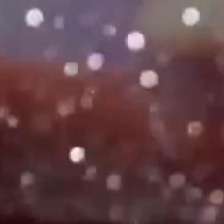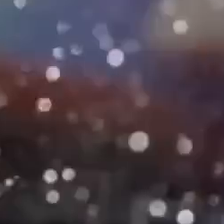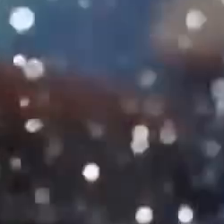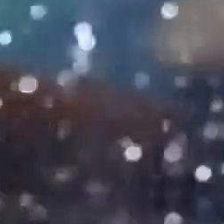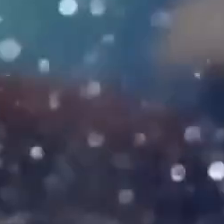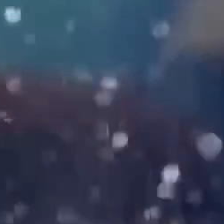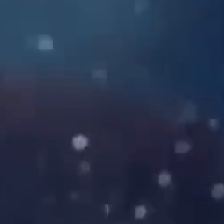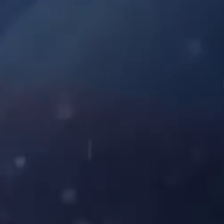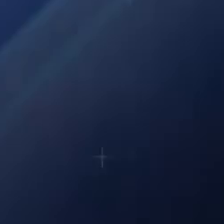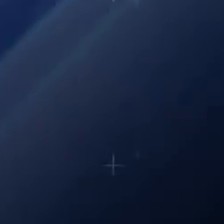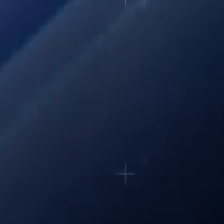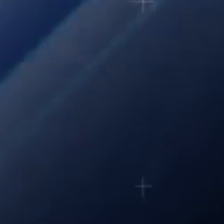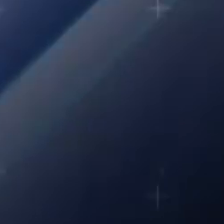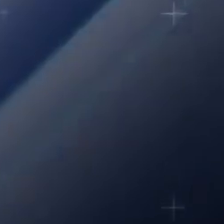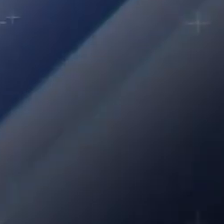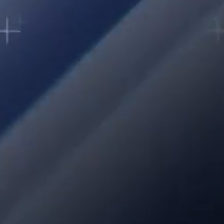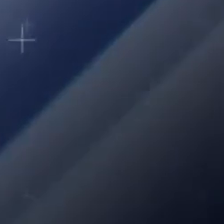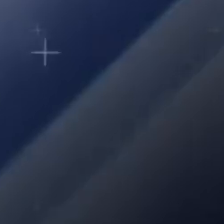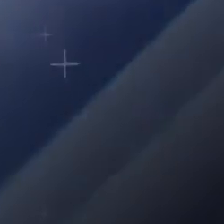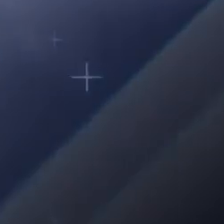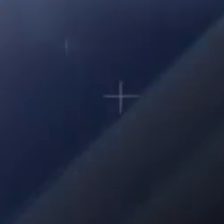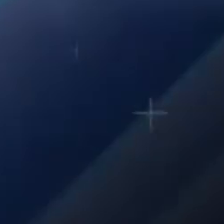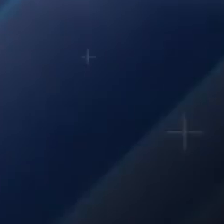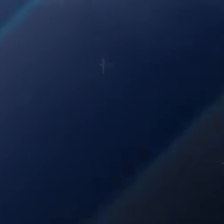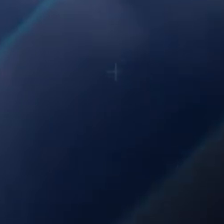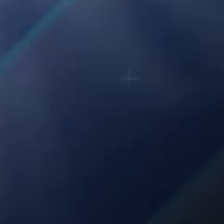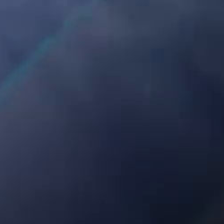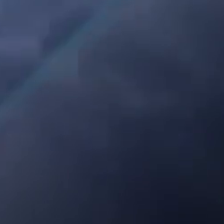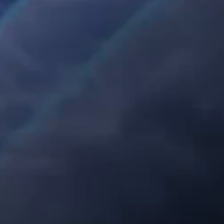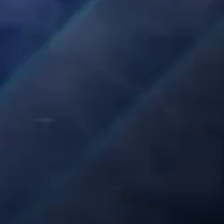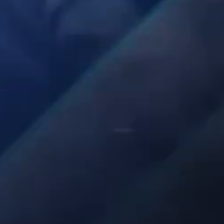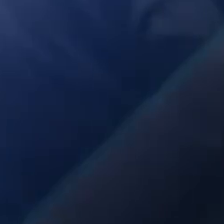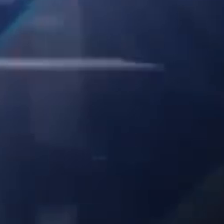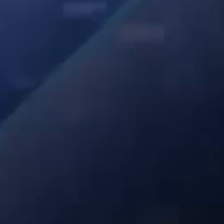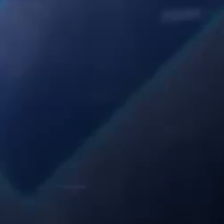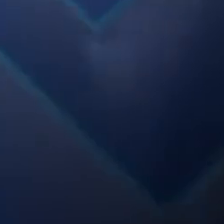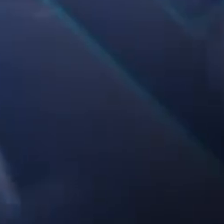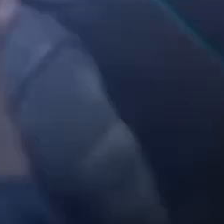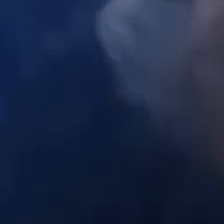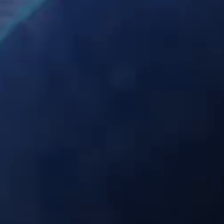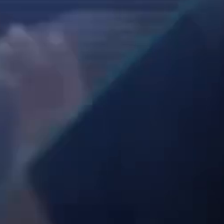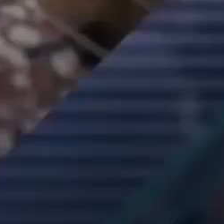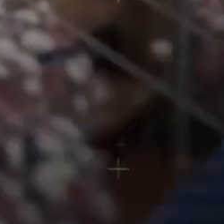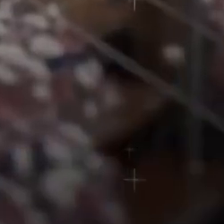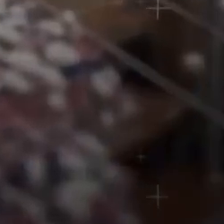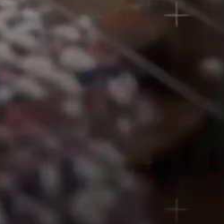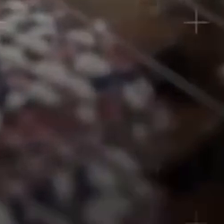infalible. Una transmisión de nuestro servicio devocional de hoy domingo, en vivo,